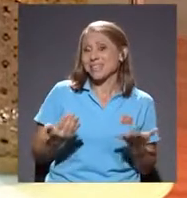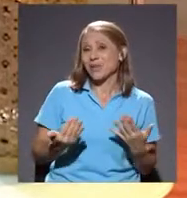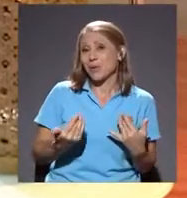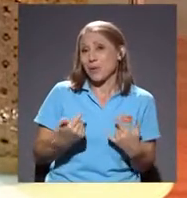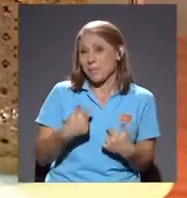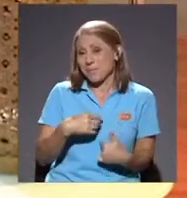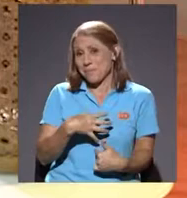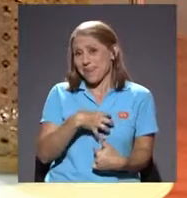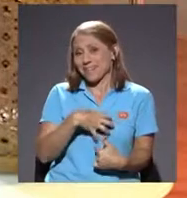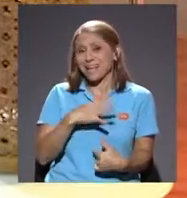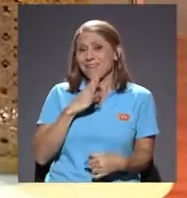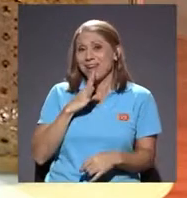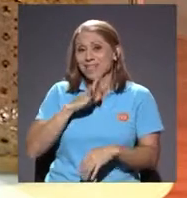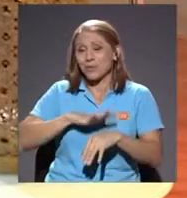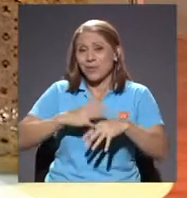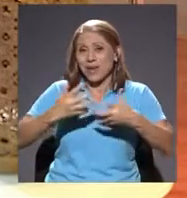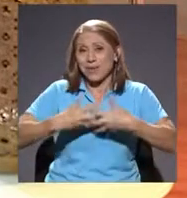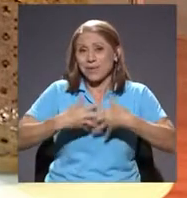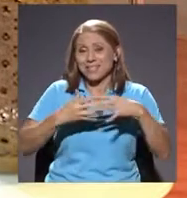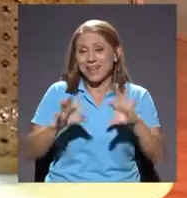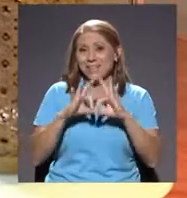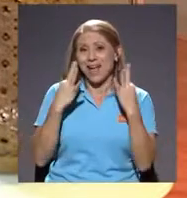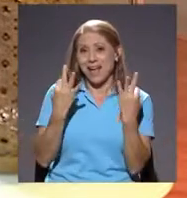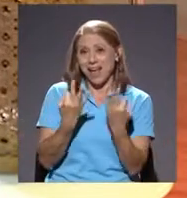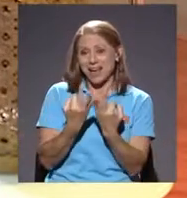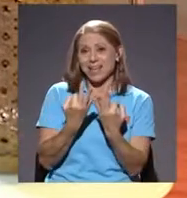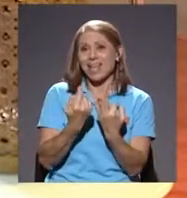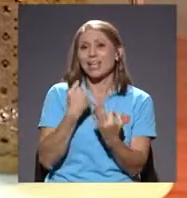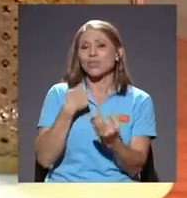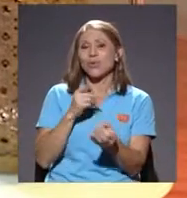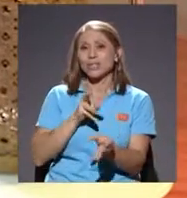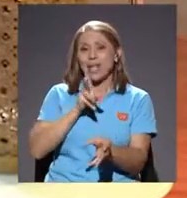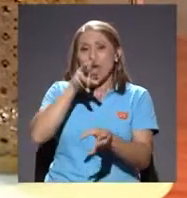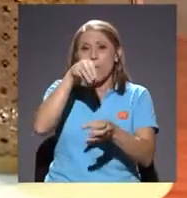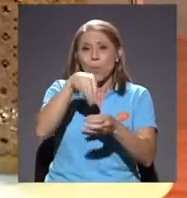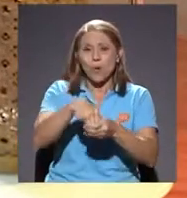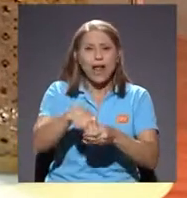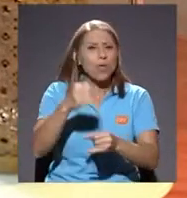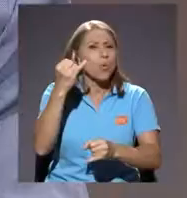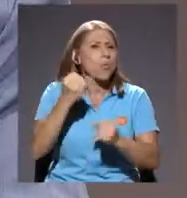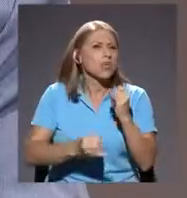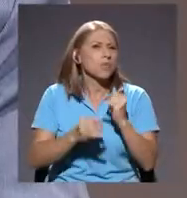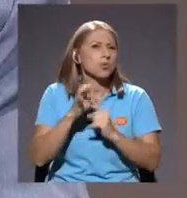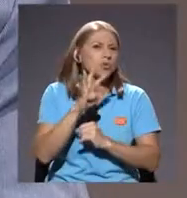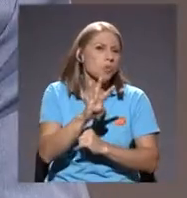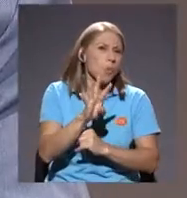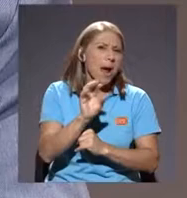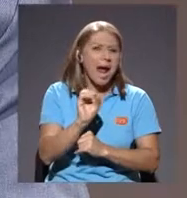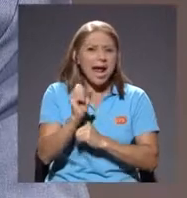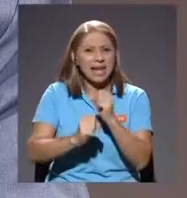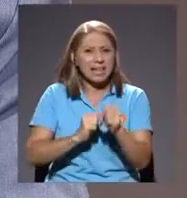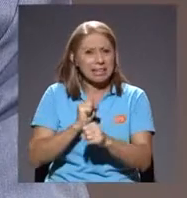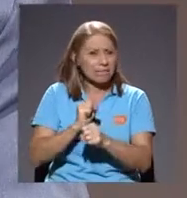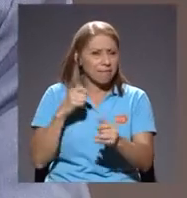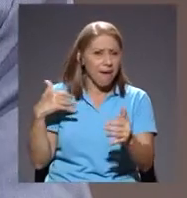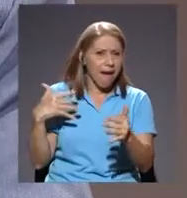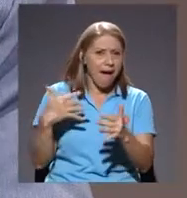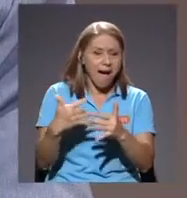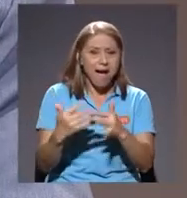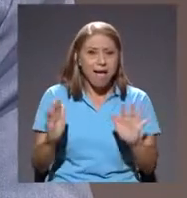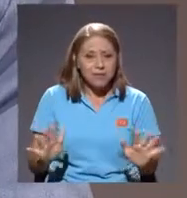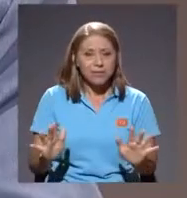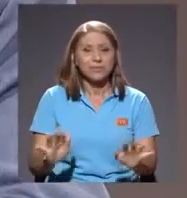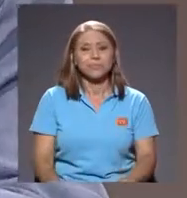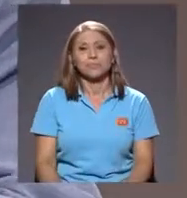donde la cual estado involucrado en los últimos cuarenta y pico de años bueno